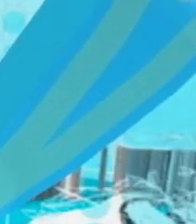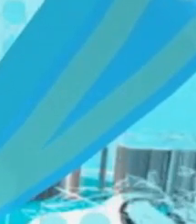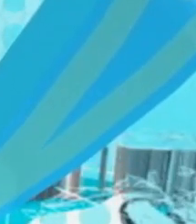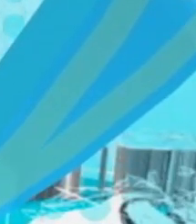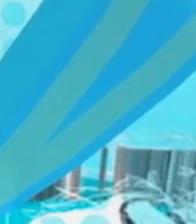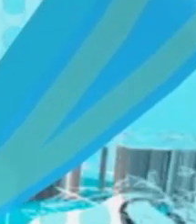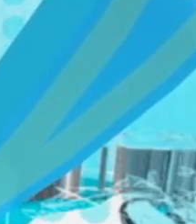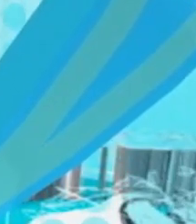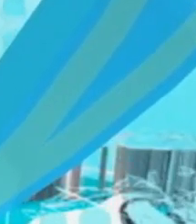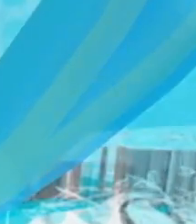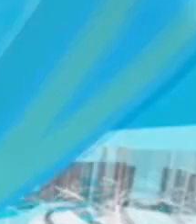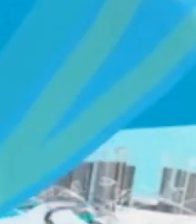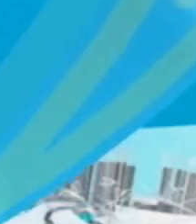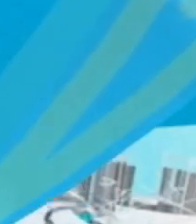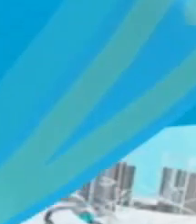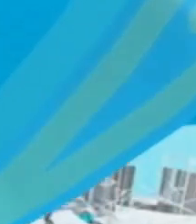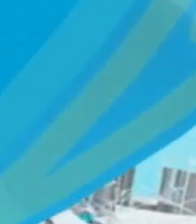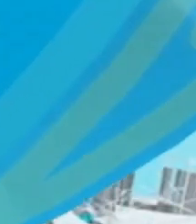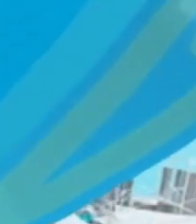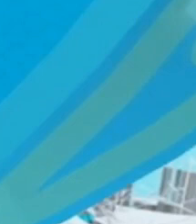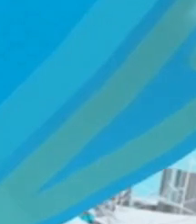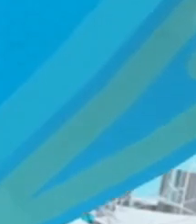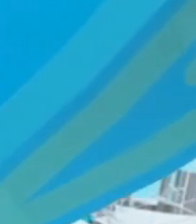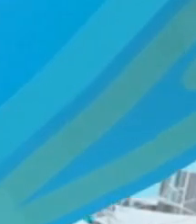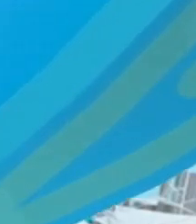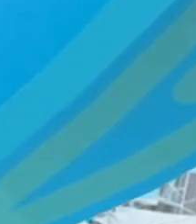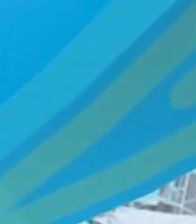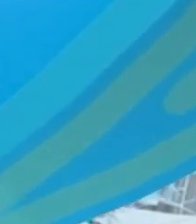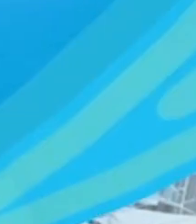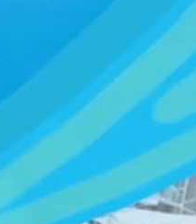Banco Popular presentó el tipo de cambio.